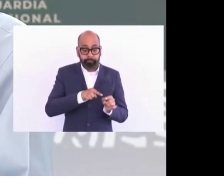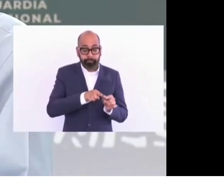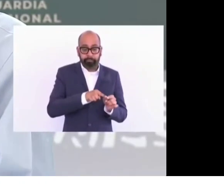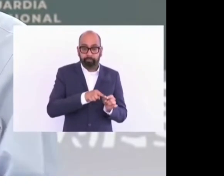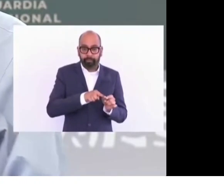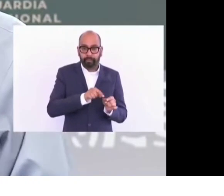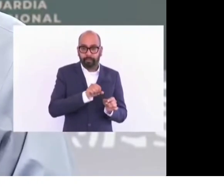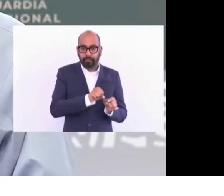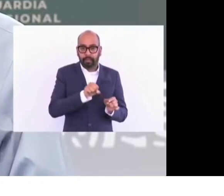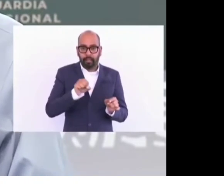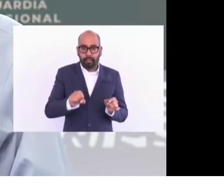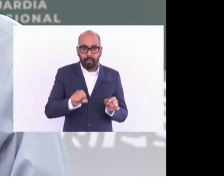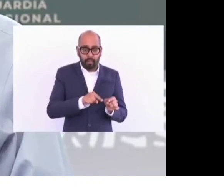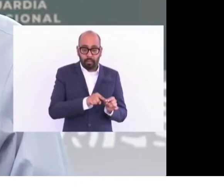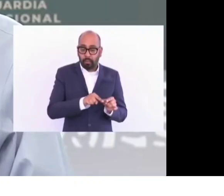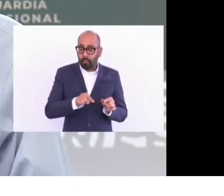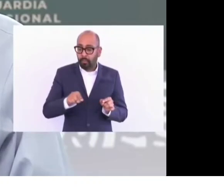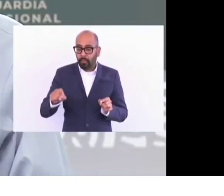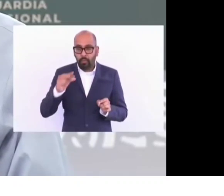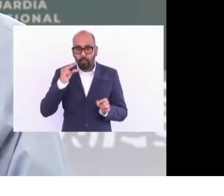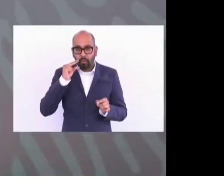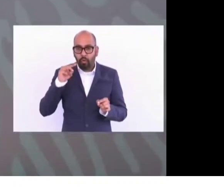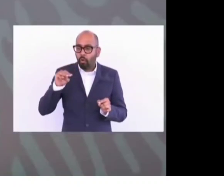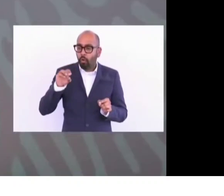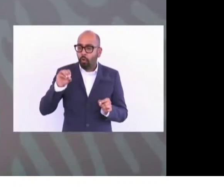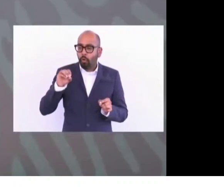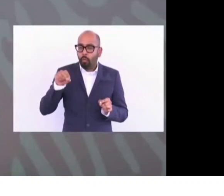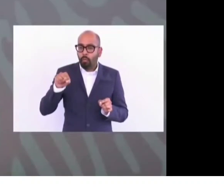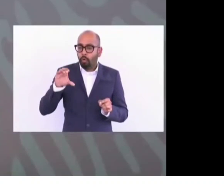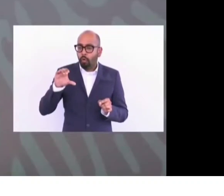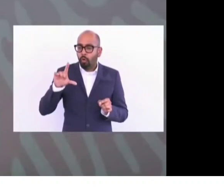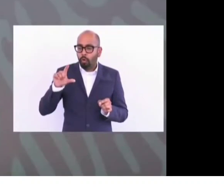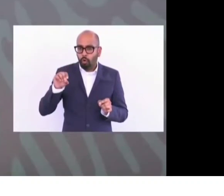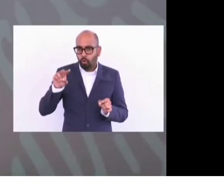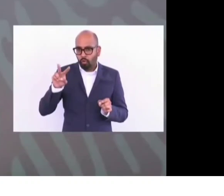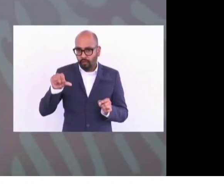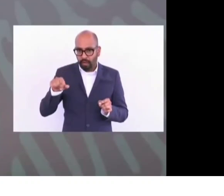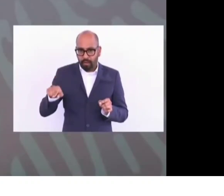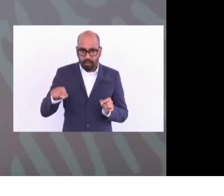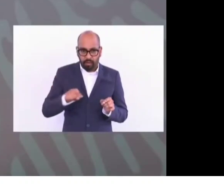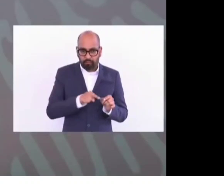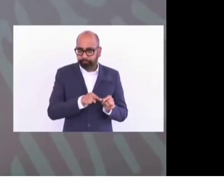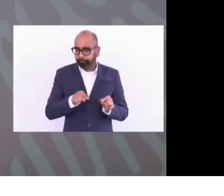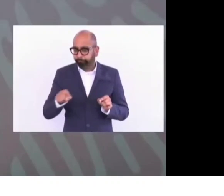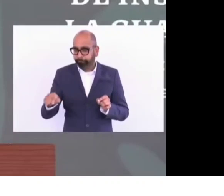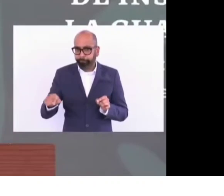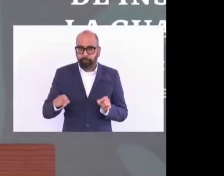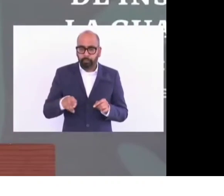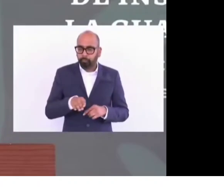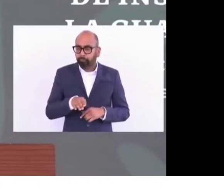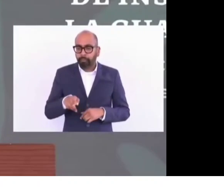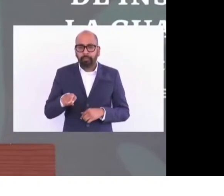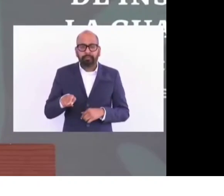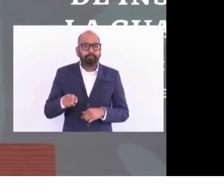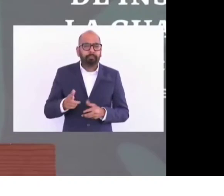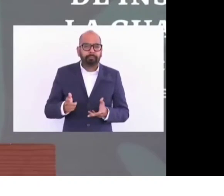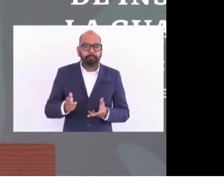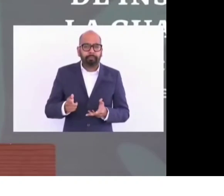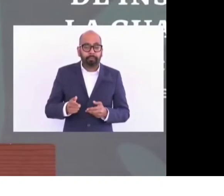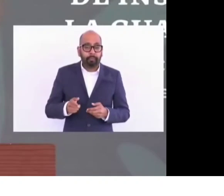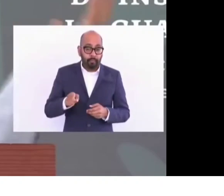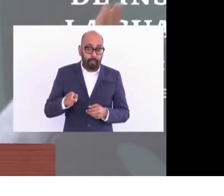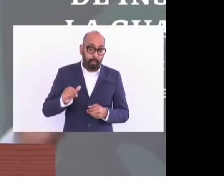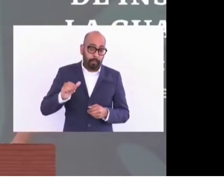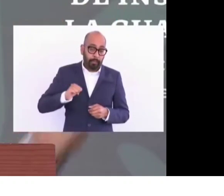Saltillo a Monclova. Ahí está la hacienda, que era una hacienda, así